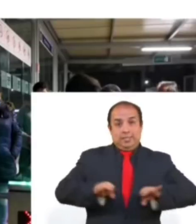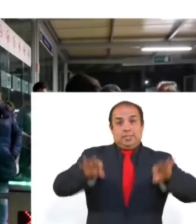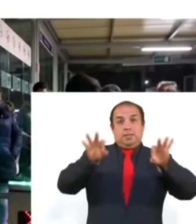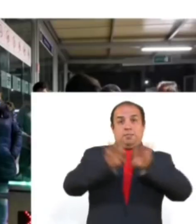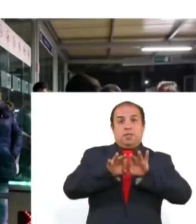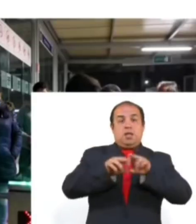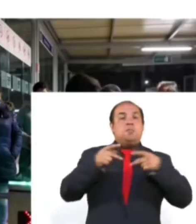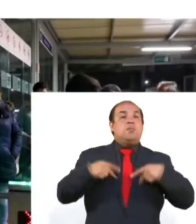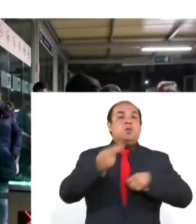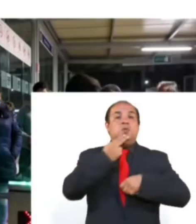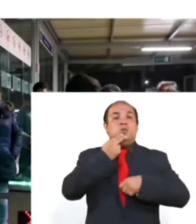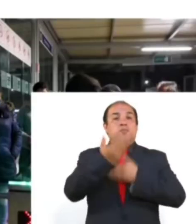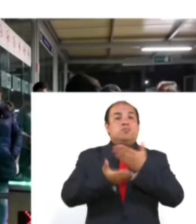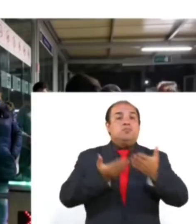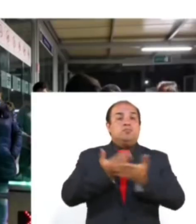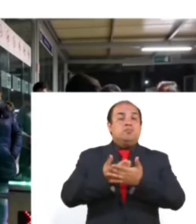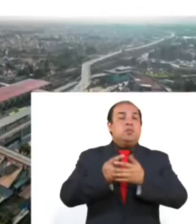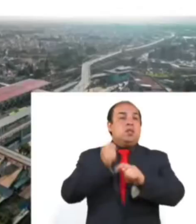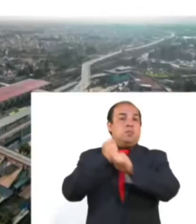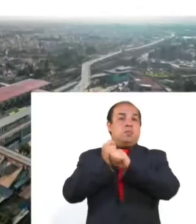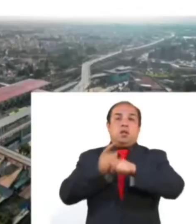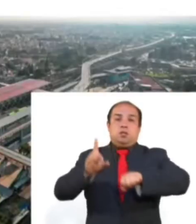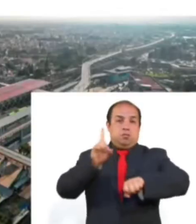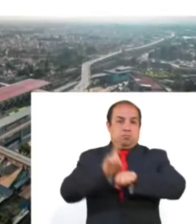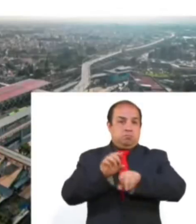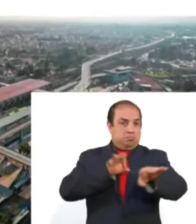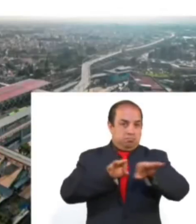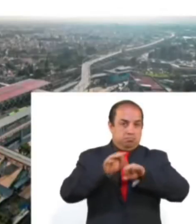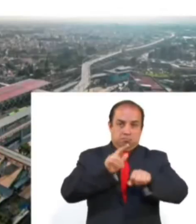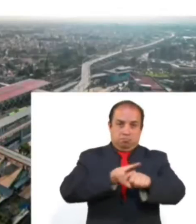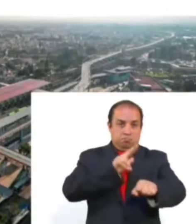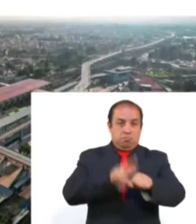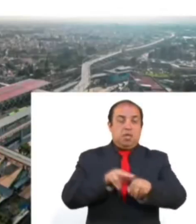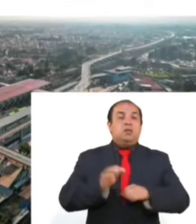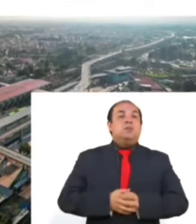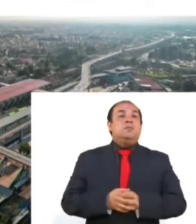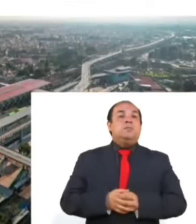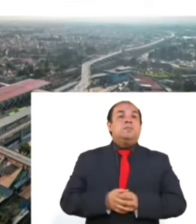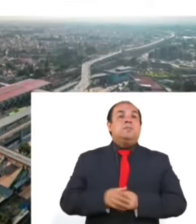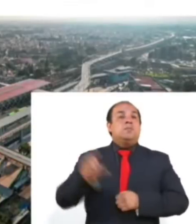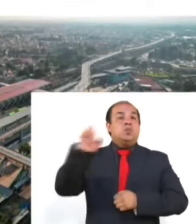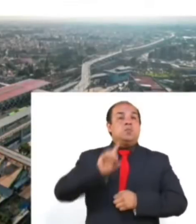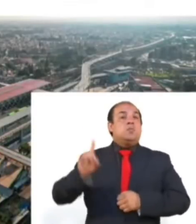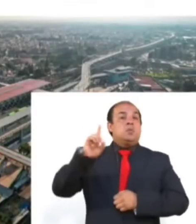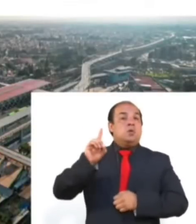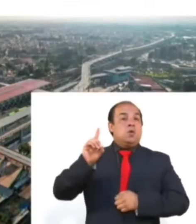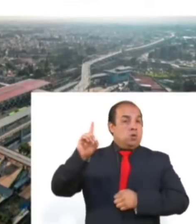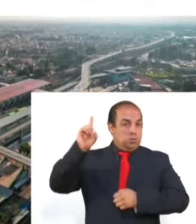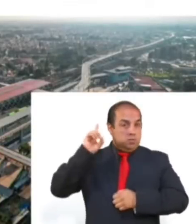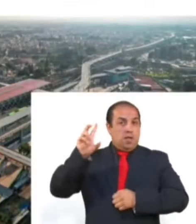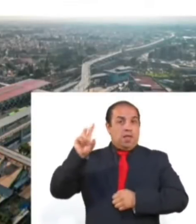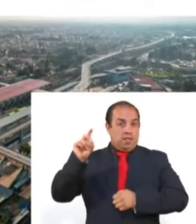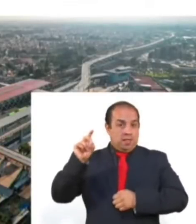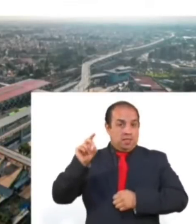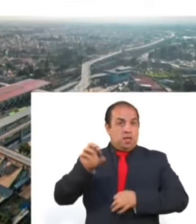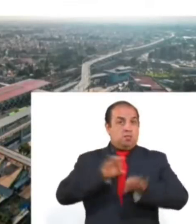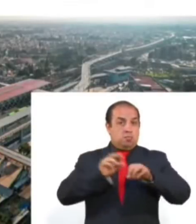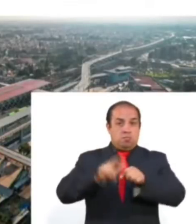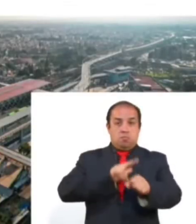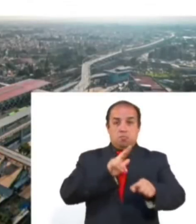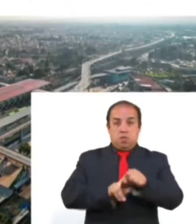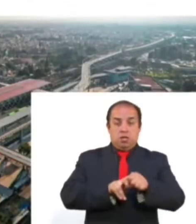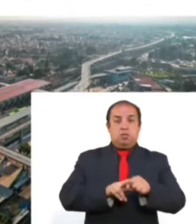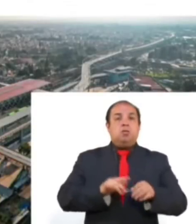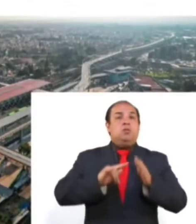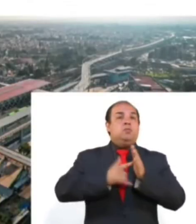el servicio de transporte ya en un día de trabajo exhibe por favor el domingo 30 que ya fue una operación digamos normal en horario de